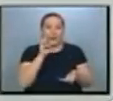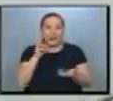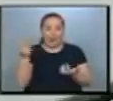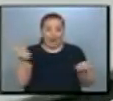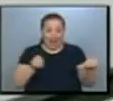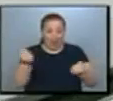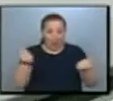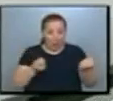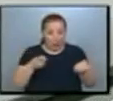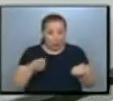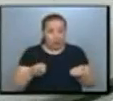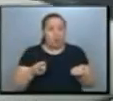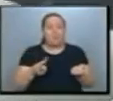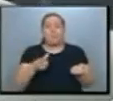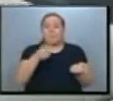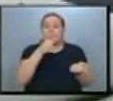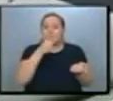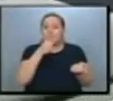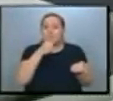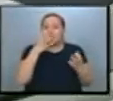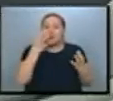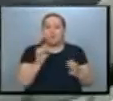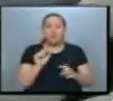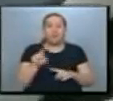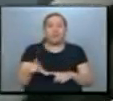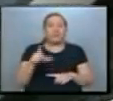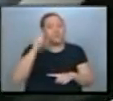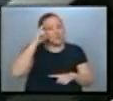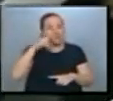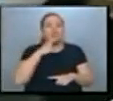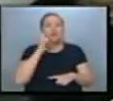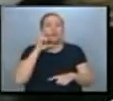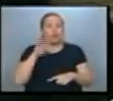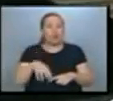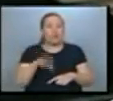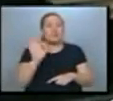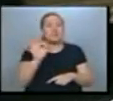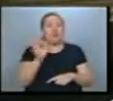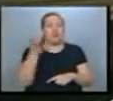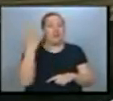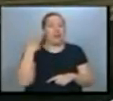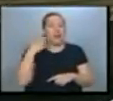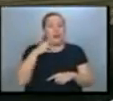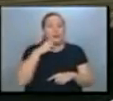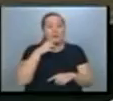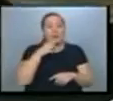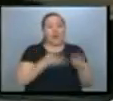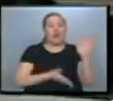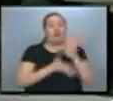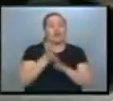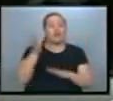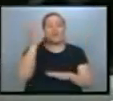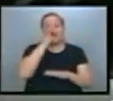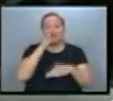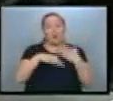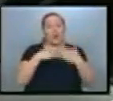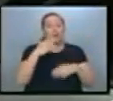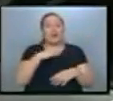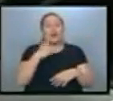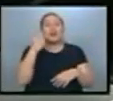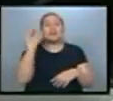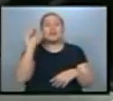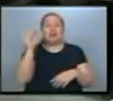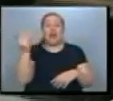vehículo? Al parecer le pertenece a Centurión. Ustedes saben que él viajó el viernes al Chaco para jugar con Boca, pero el sábado estaba en